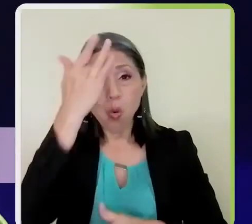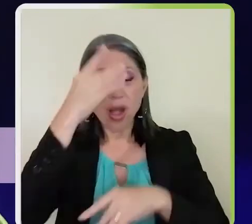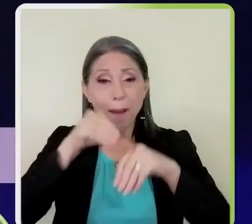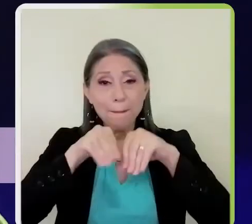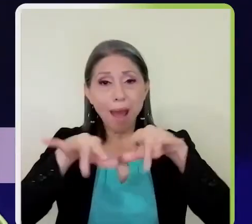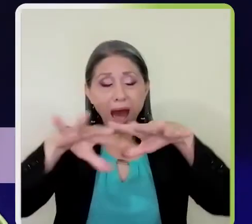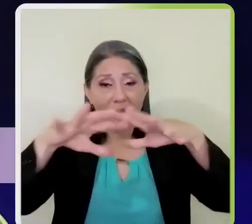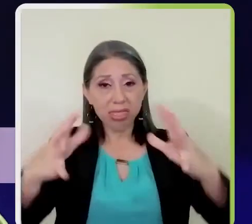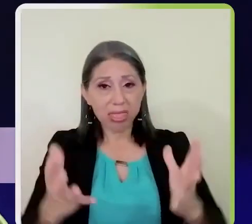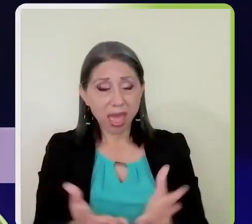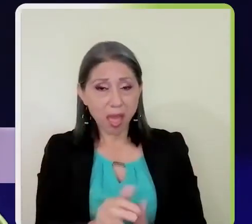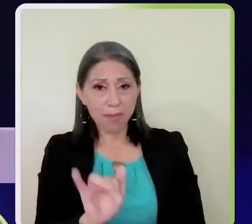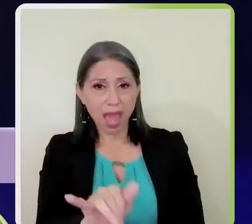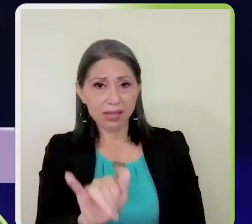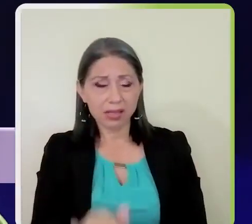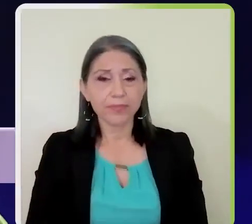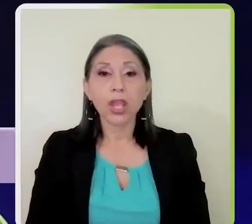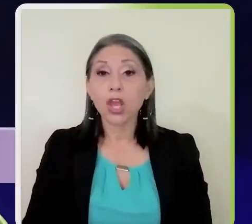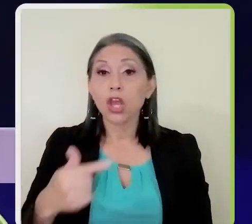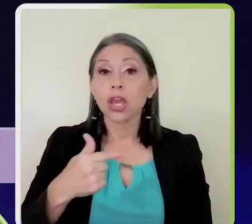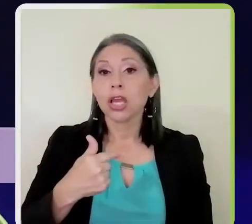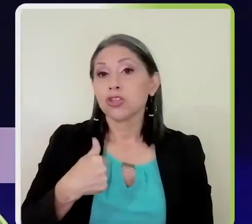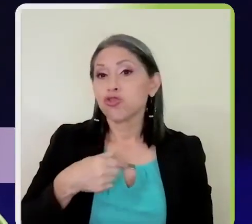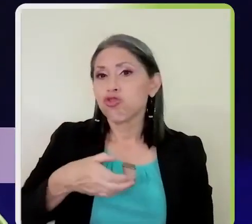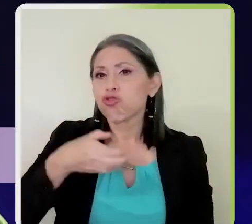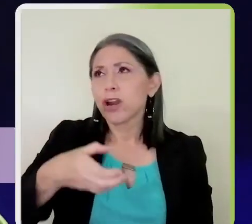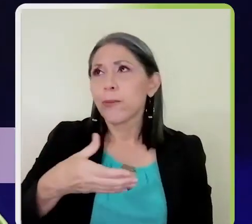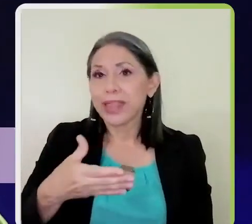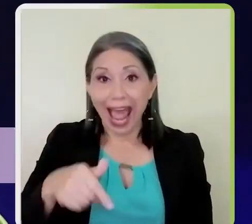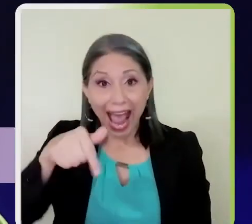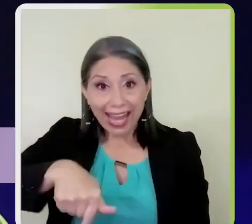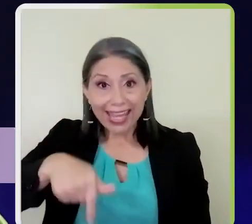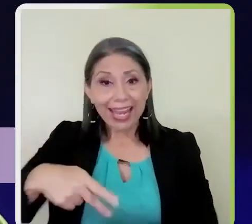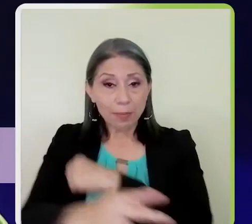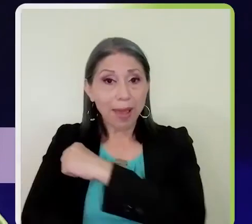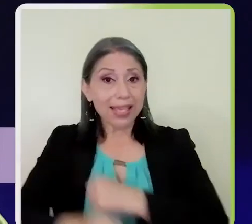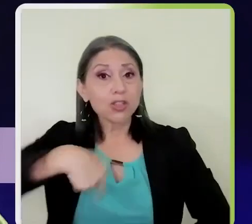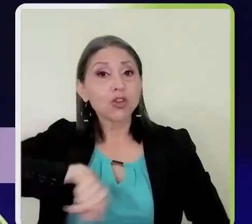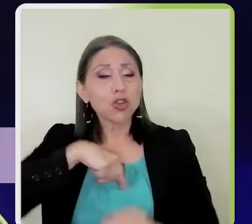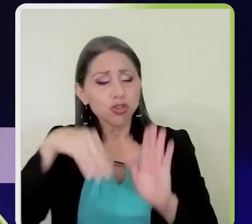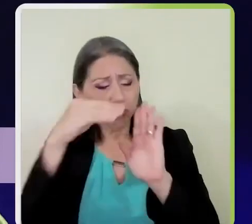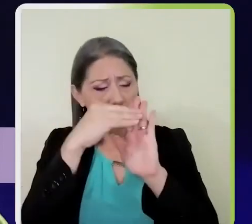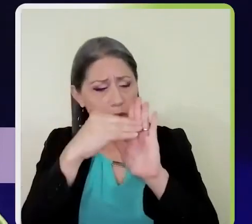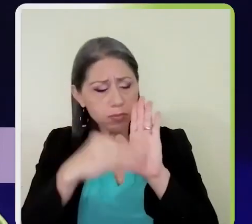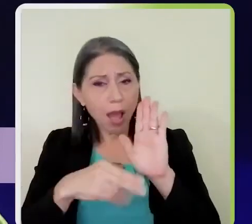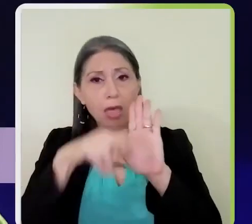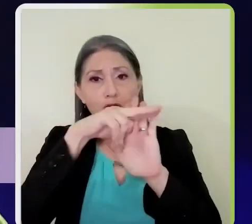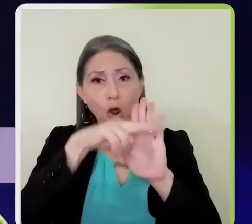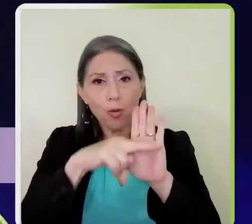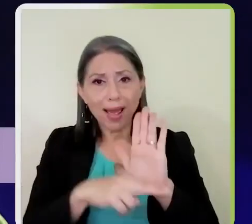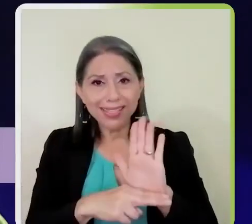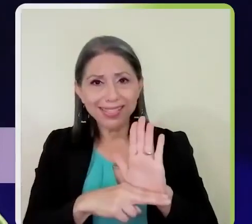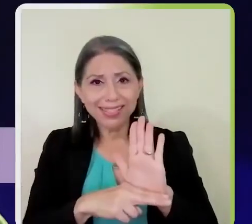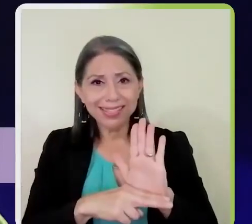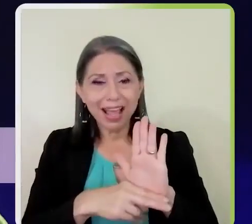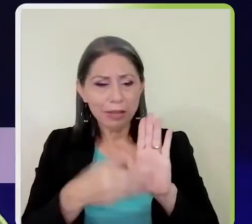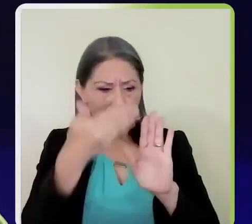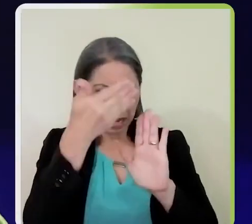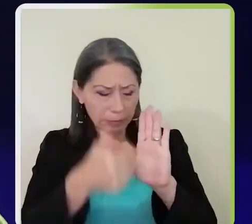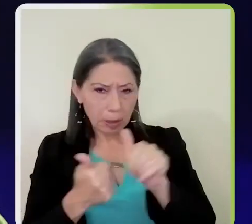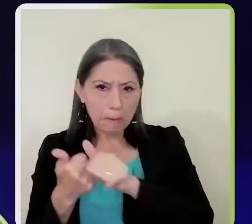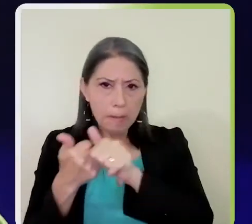Yo recomendaría, nosotros en el país hemos creado las normas para la atención de las personas